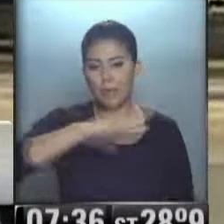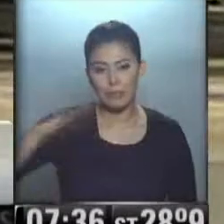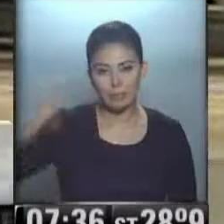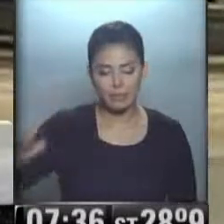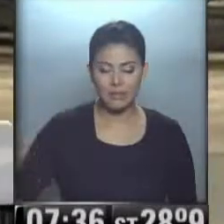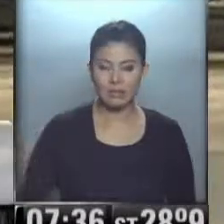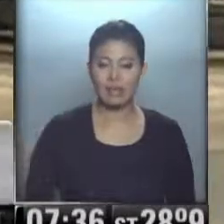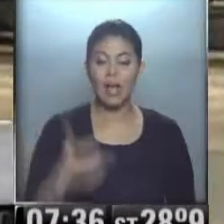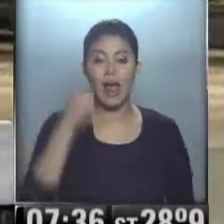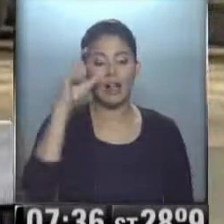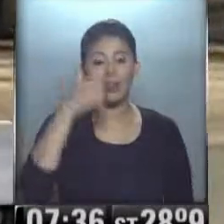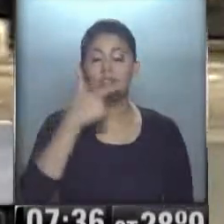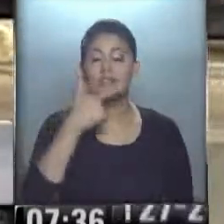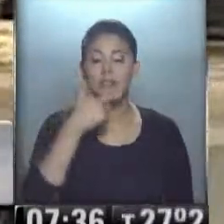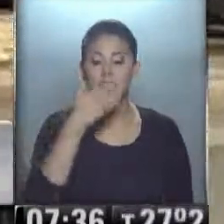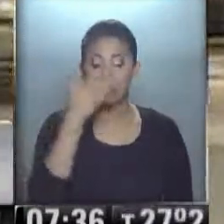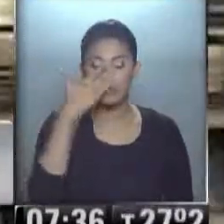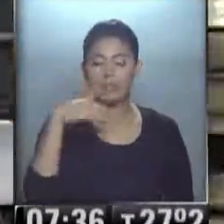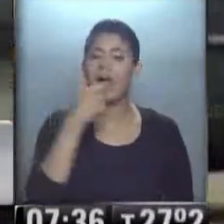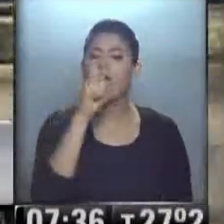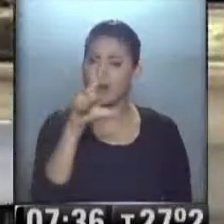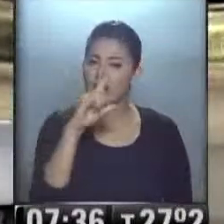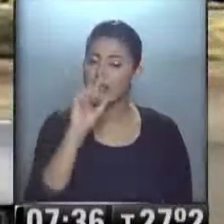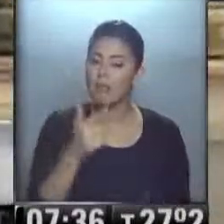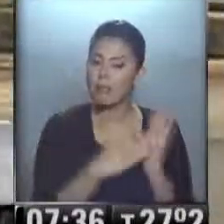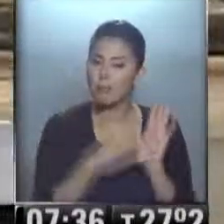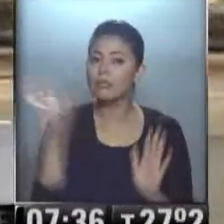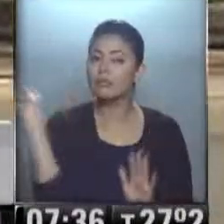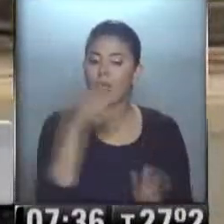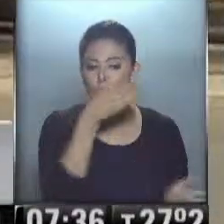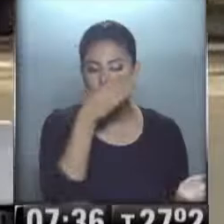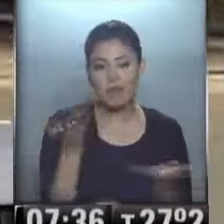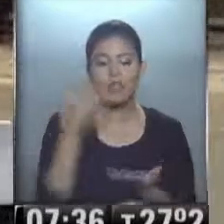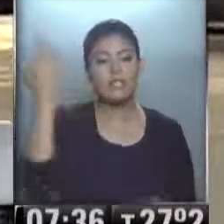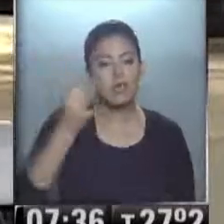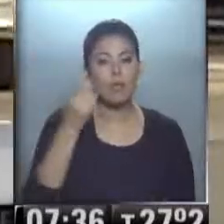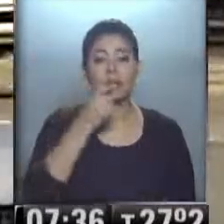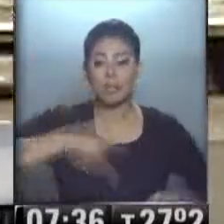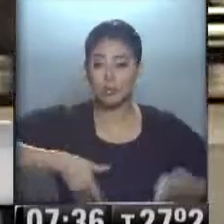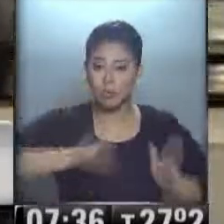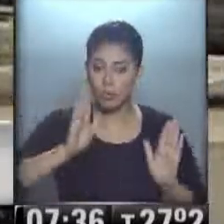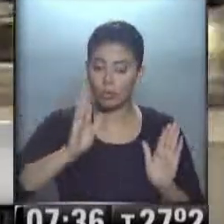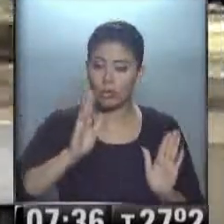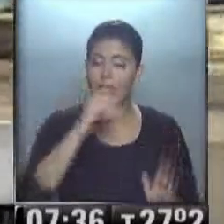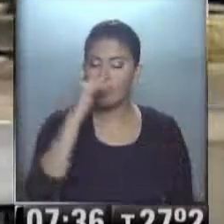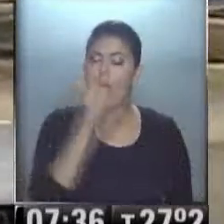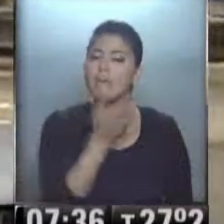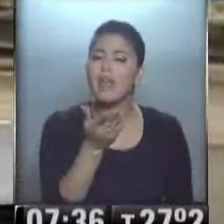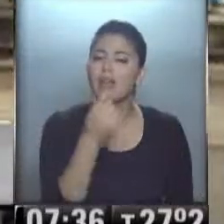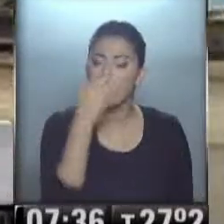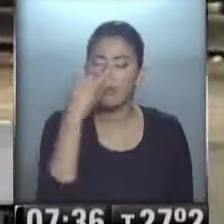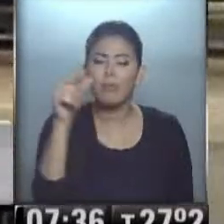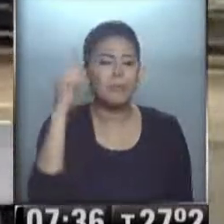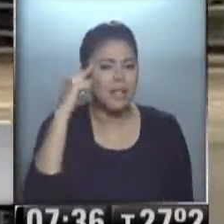alejandro silvia y buena prueba para todos los servicios de seguridad en la ruta y te voy a pedirte es un secreto